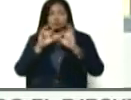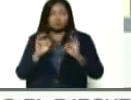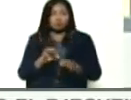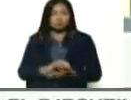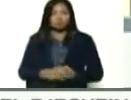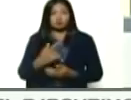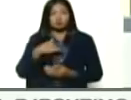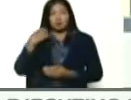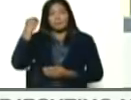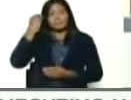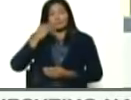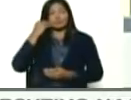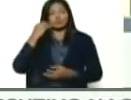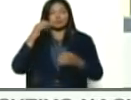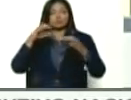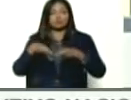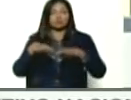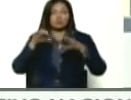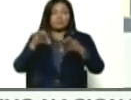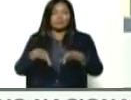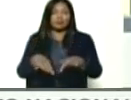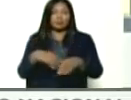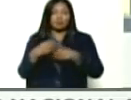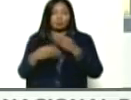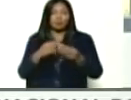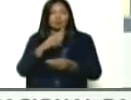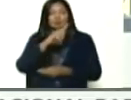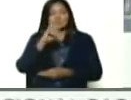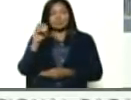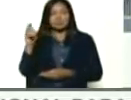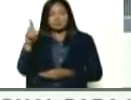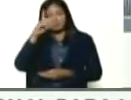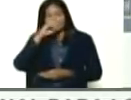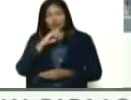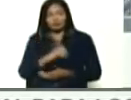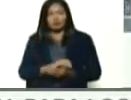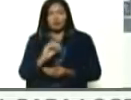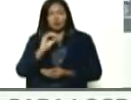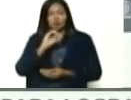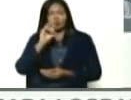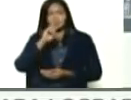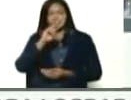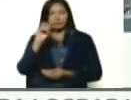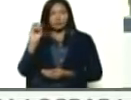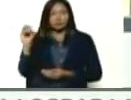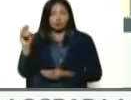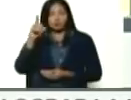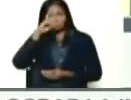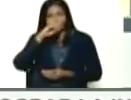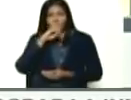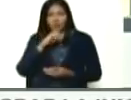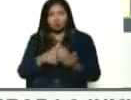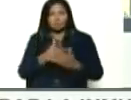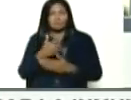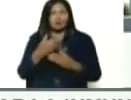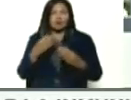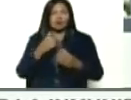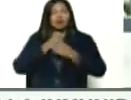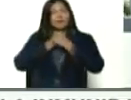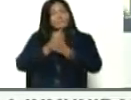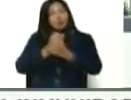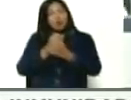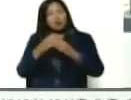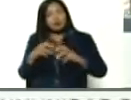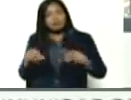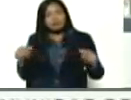creo sembremos para 100 años para 200 años más el amor a la tierra el amor a la